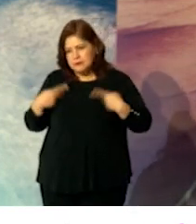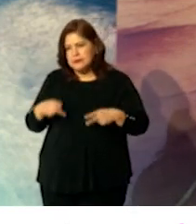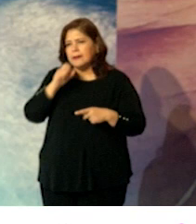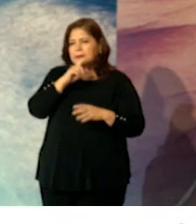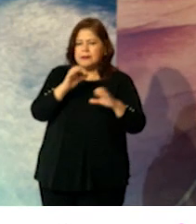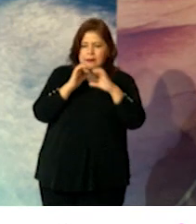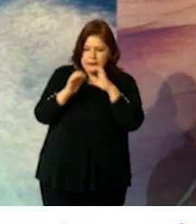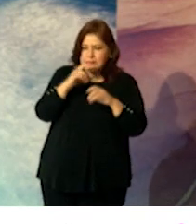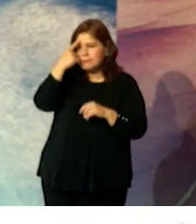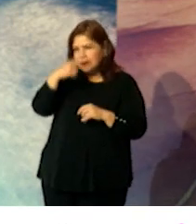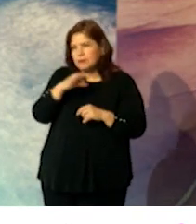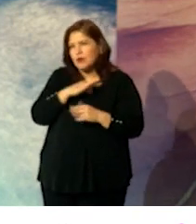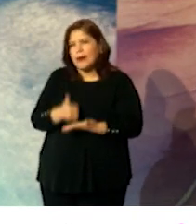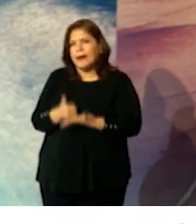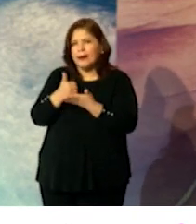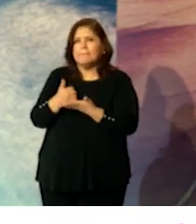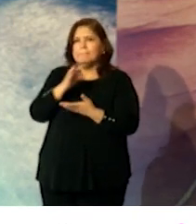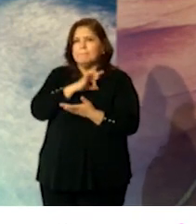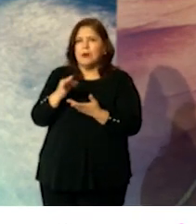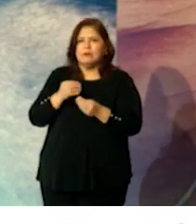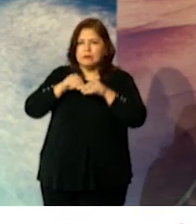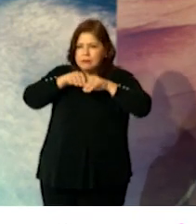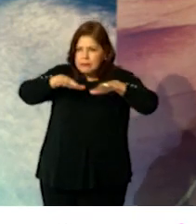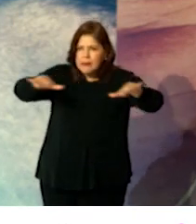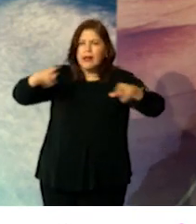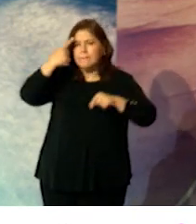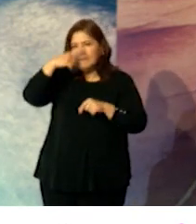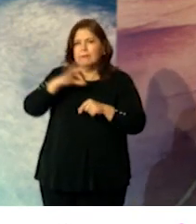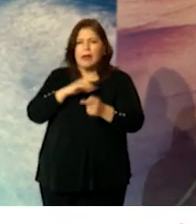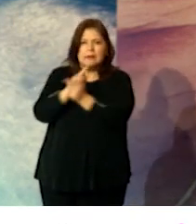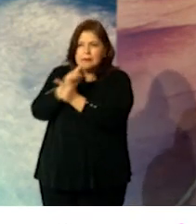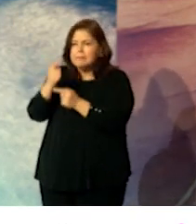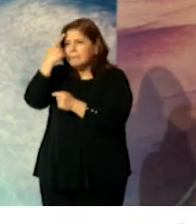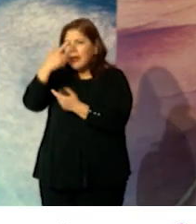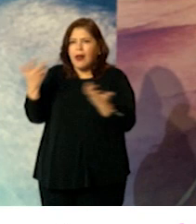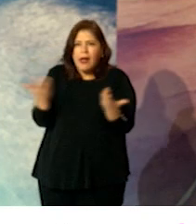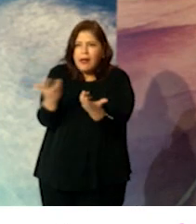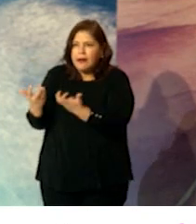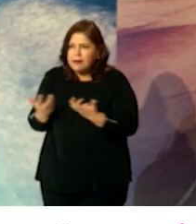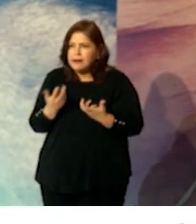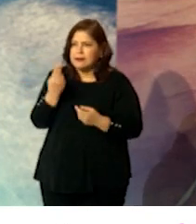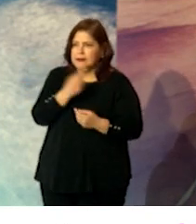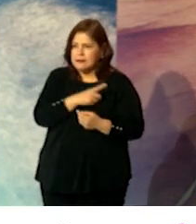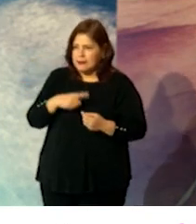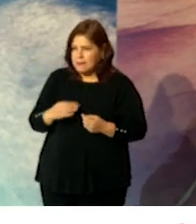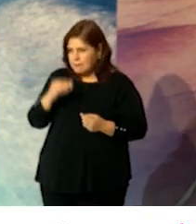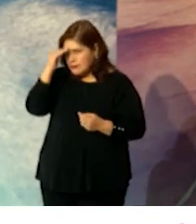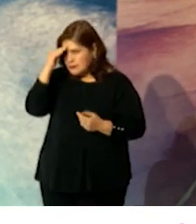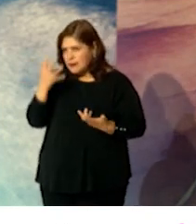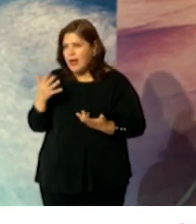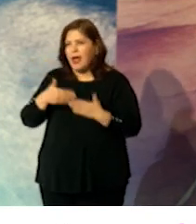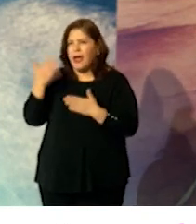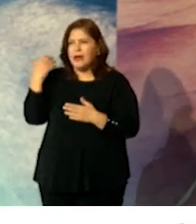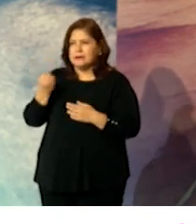por criterios más que nos ayuden a socializarlo para llegar hacia las personas con las que podemos actuar, porque sí pensemos en grande, y alguien lo dijo por aquí en el